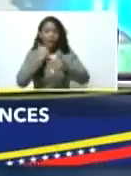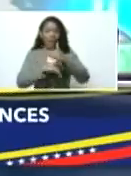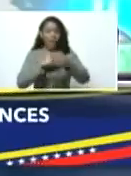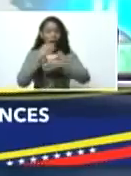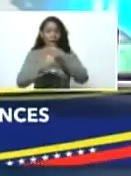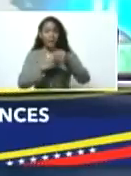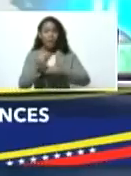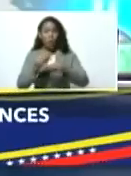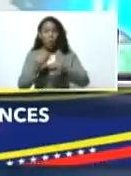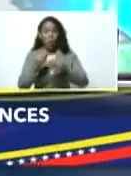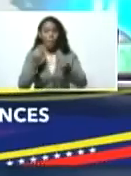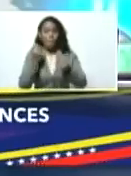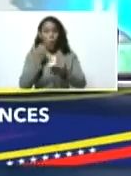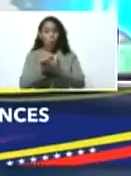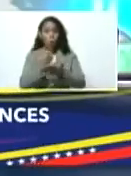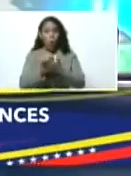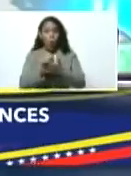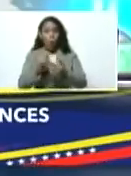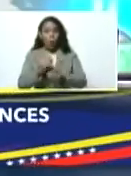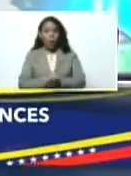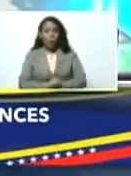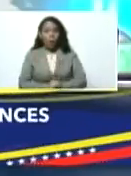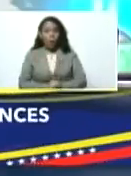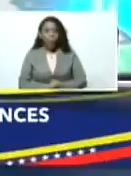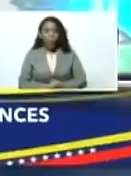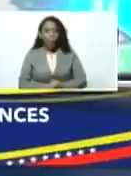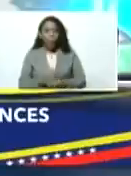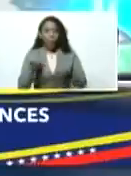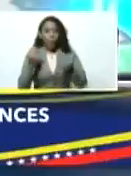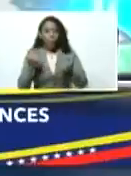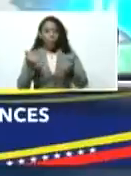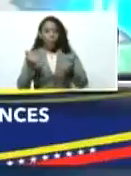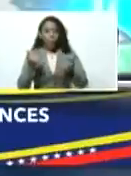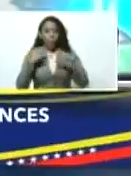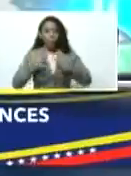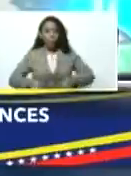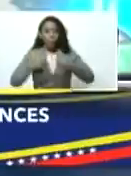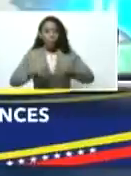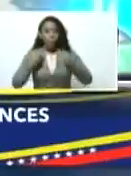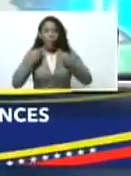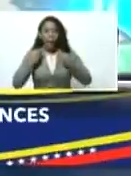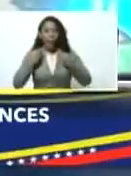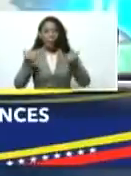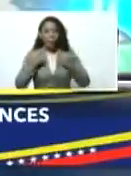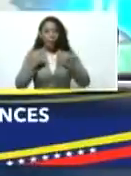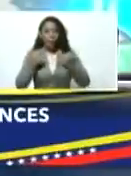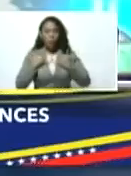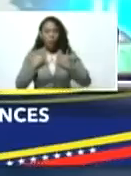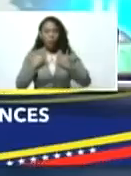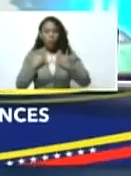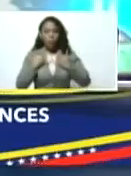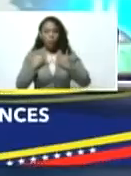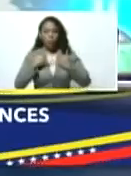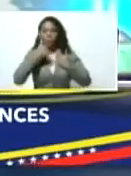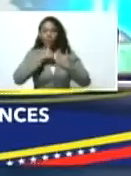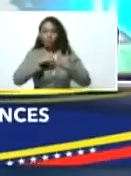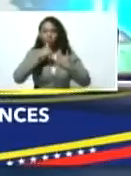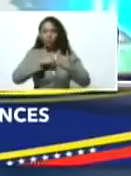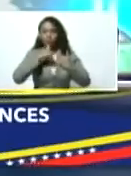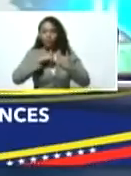la riqueza monetaria y la riqueza física para autosostenerse como